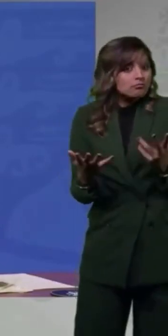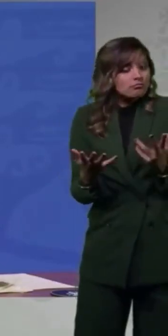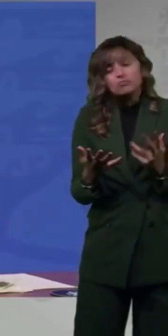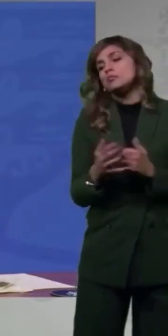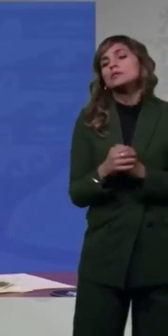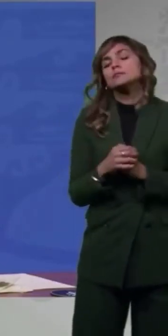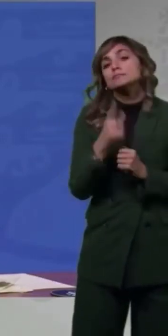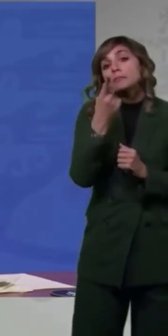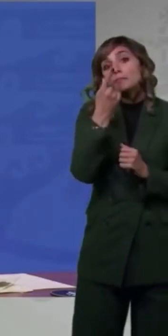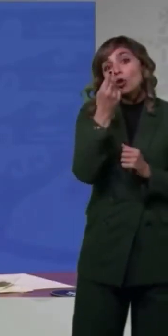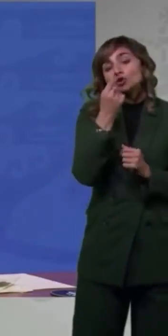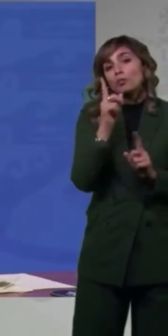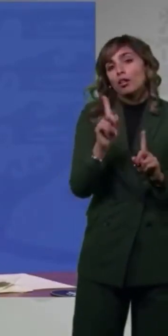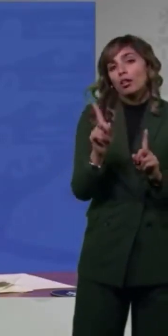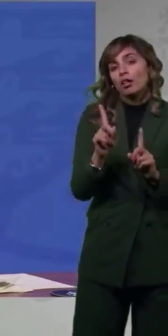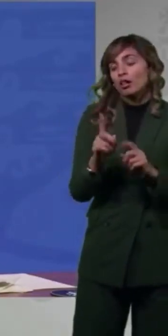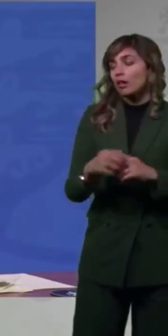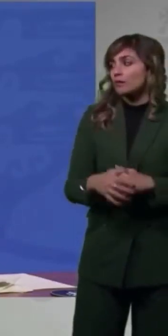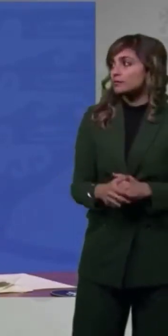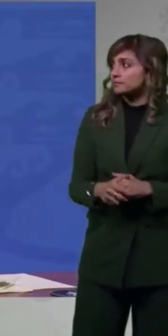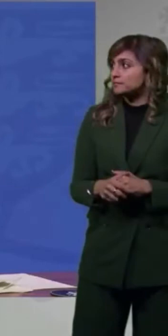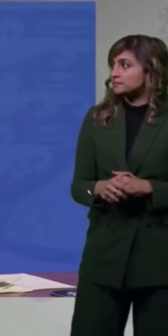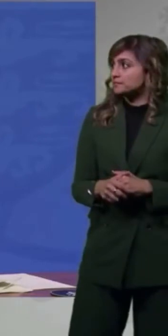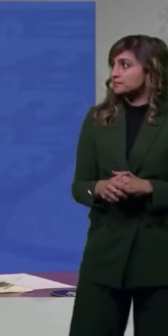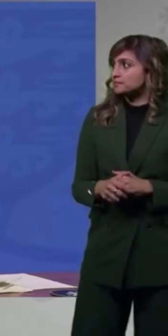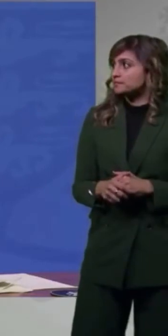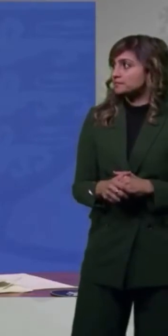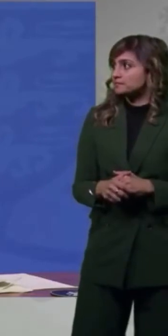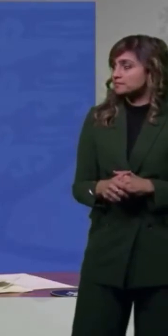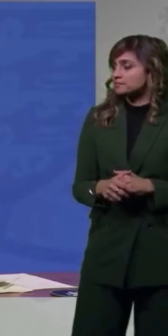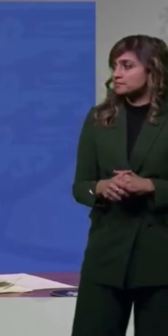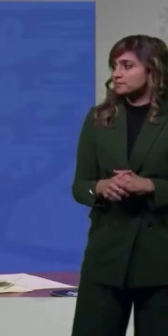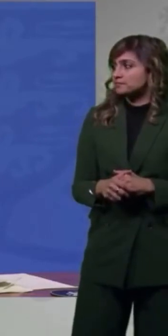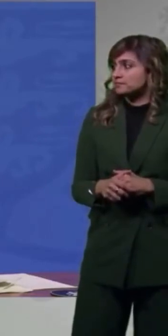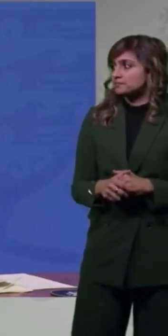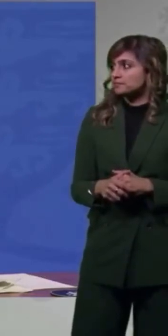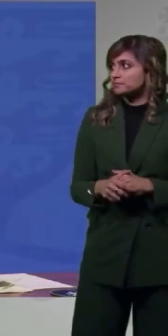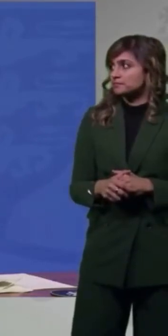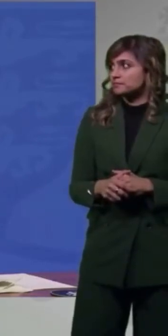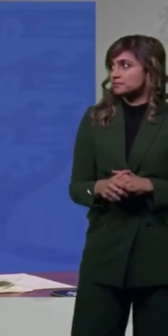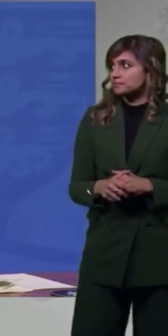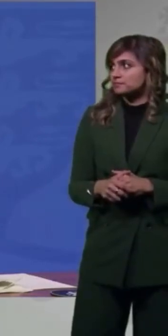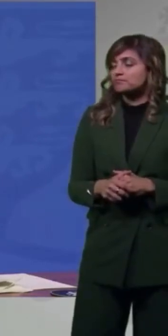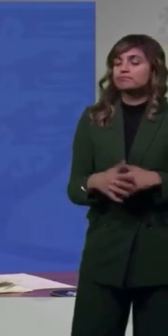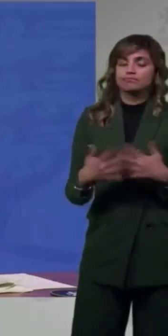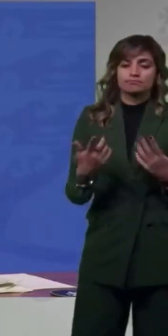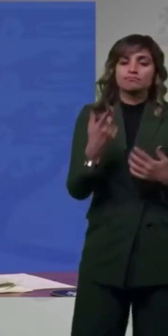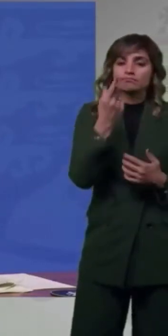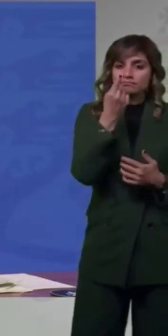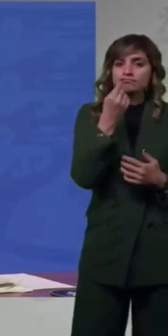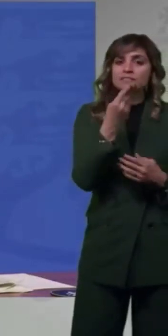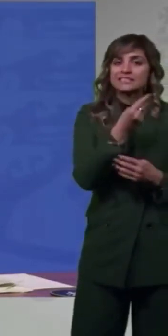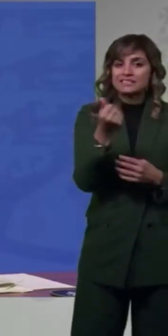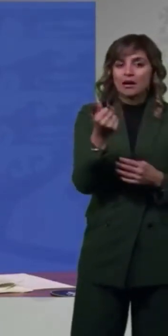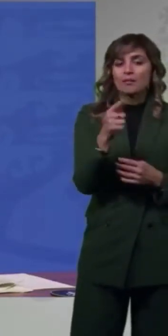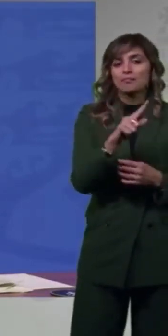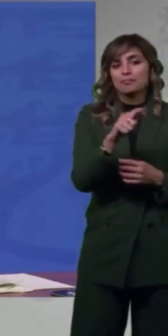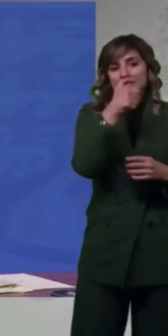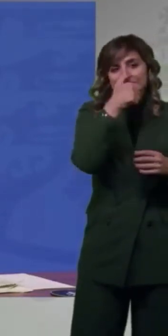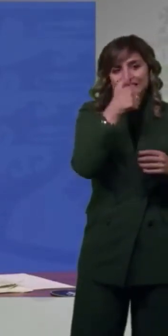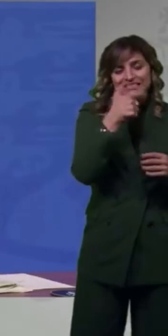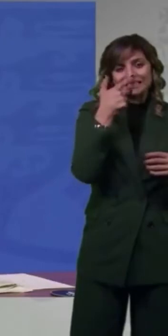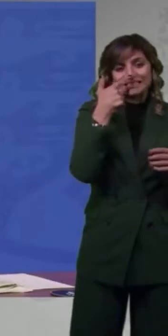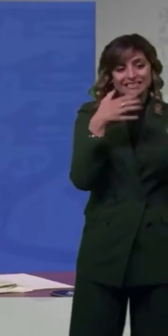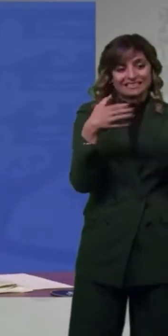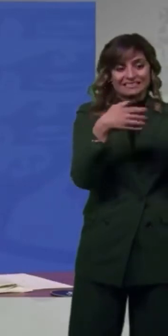en el lanzamiento de refuerzo y las personas son elegibles seis meses después de su segunda vacuna el estudio del mundo real encontró que la